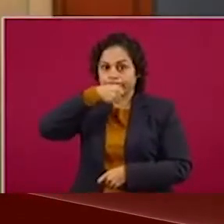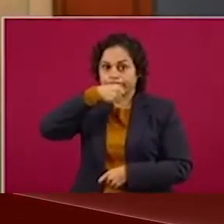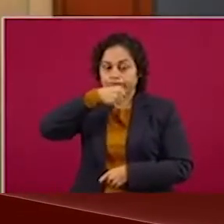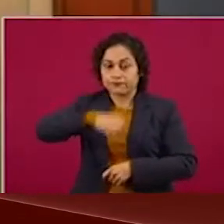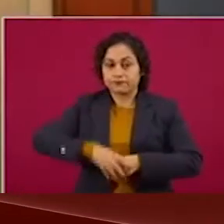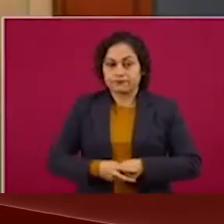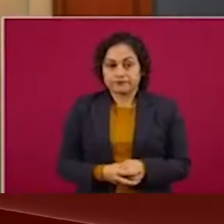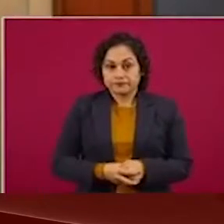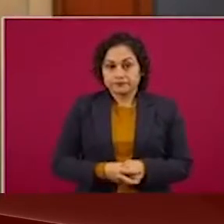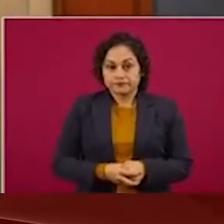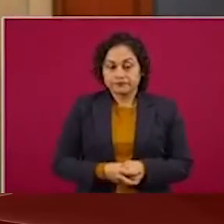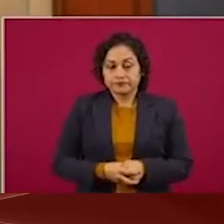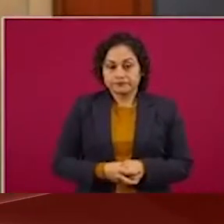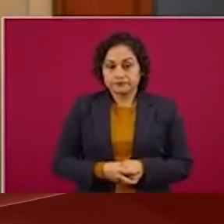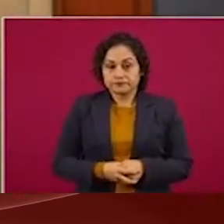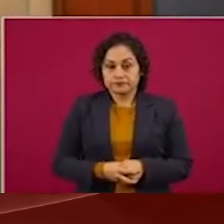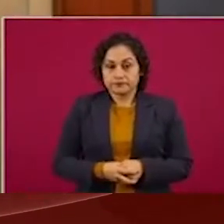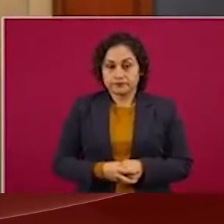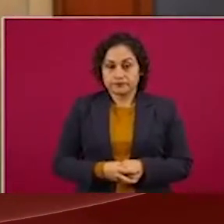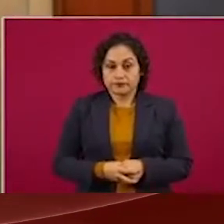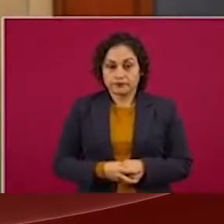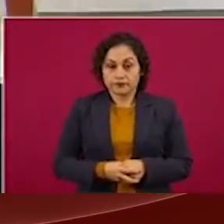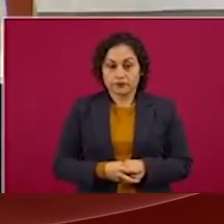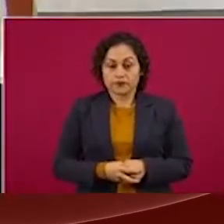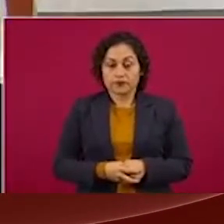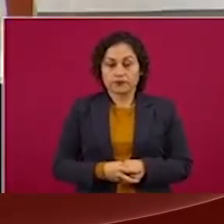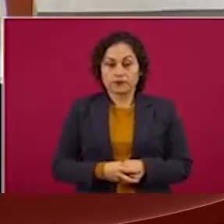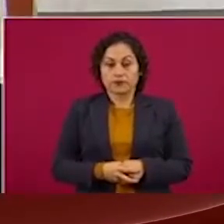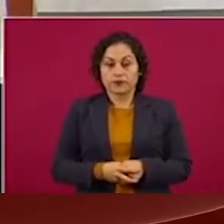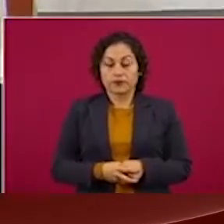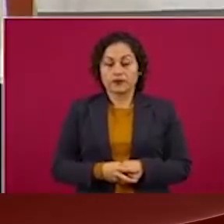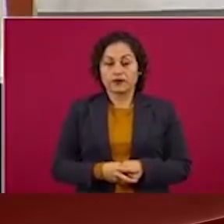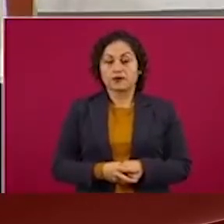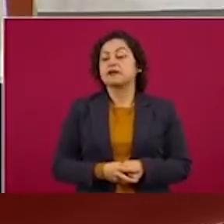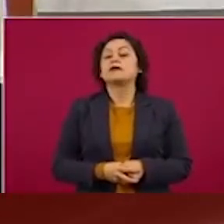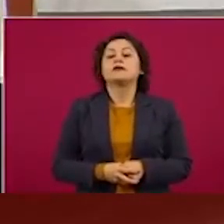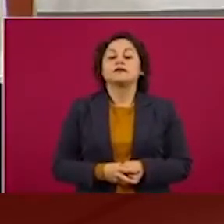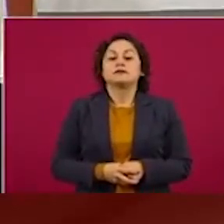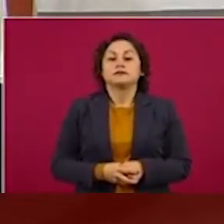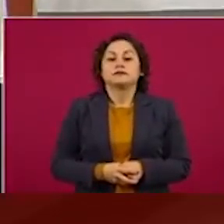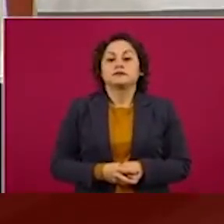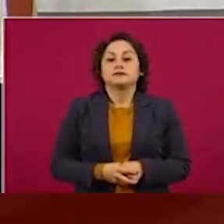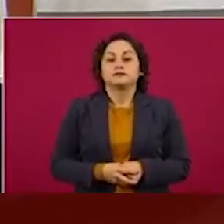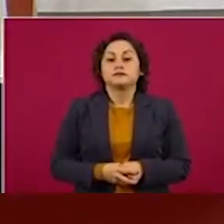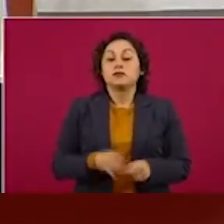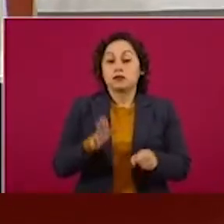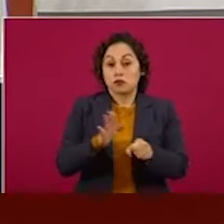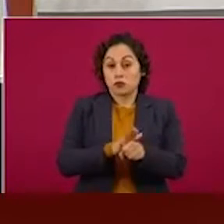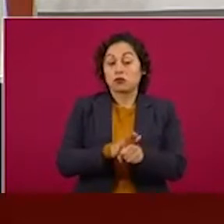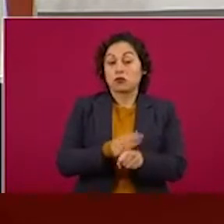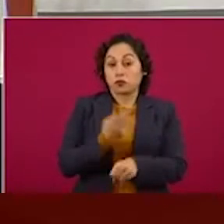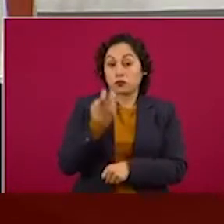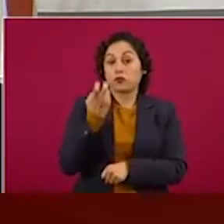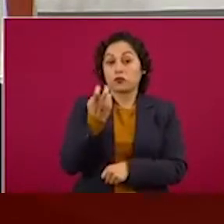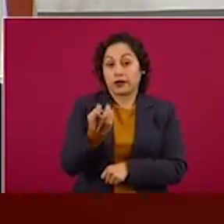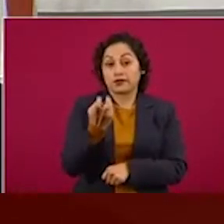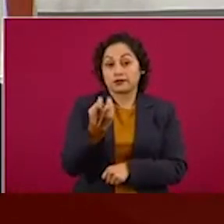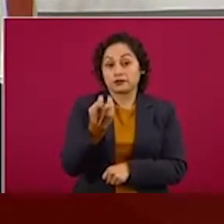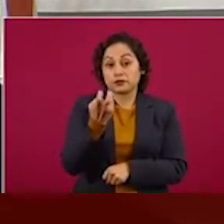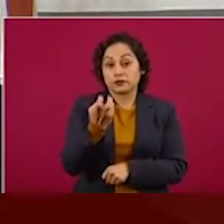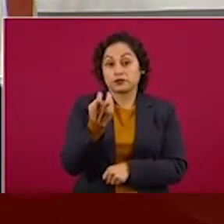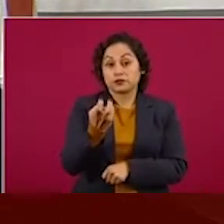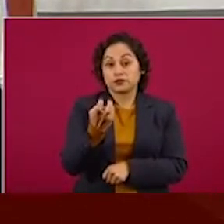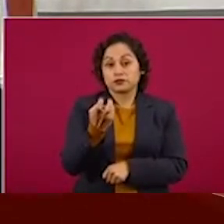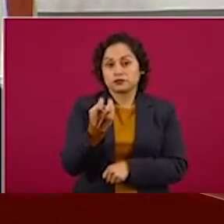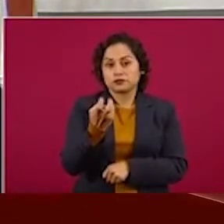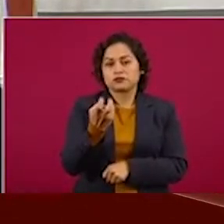viven en casa. 5. No hacer fiestas ni reuniones con familiares ni amigos. 6. Si se presentan síntomas